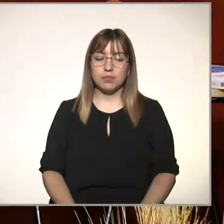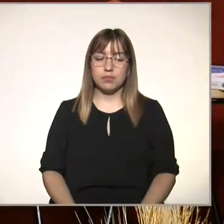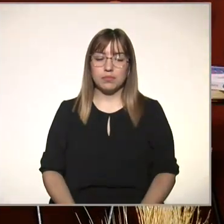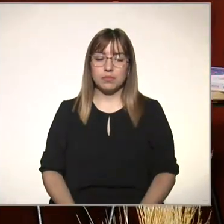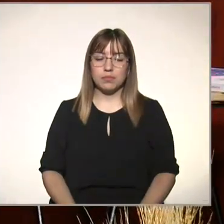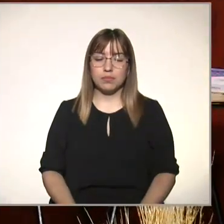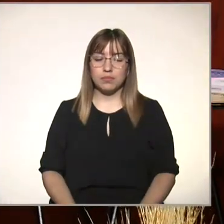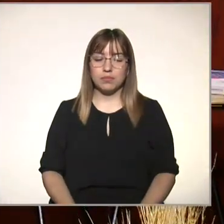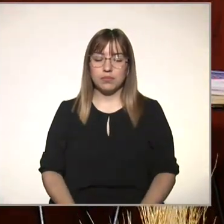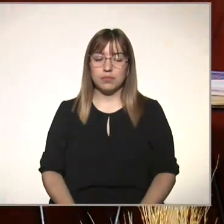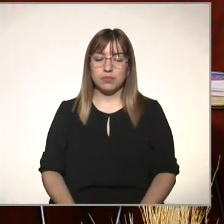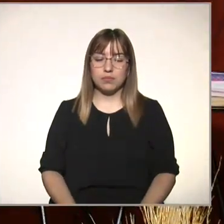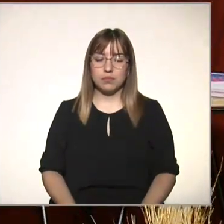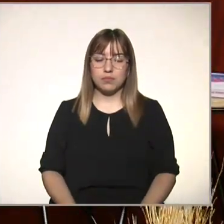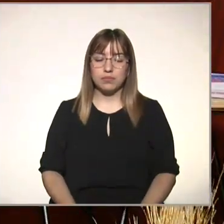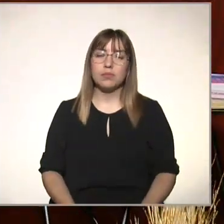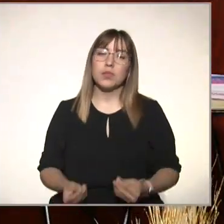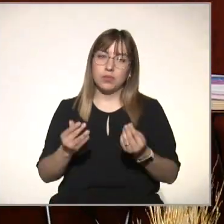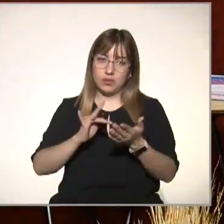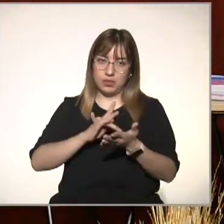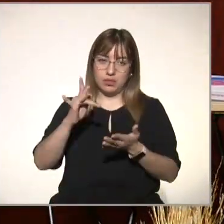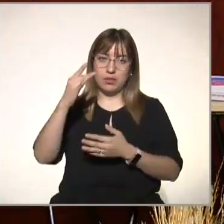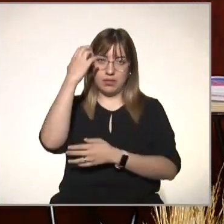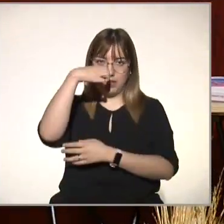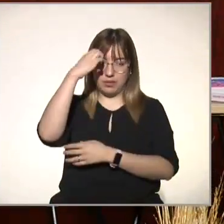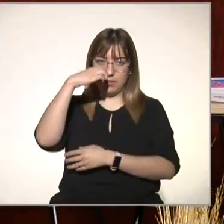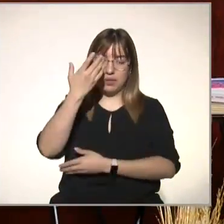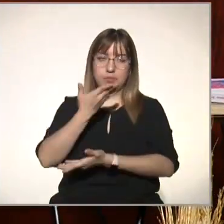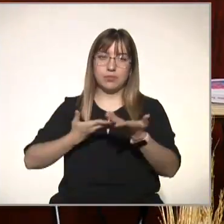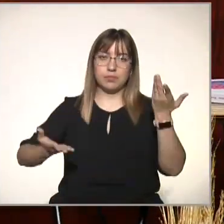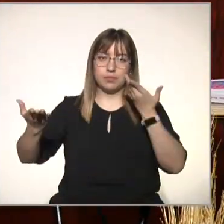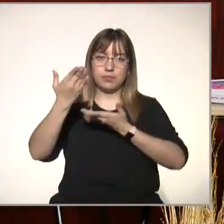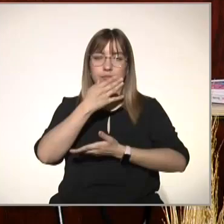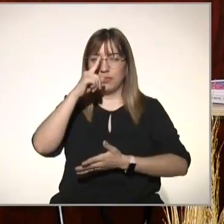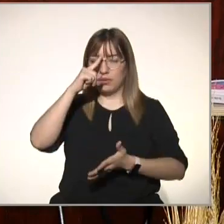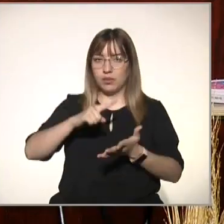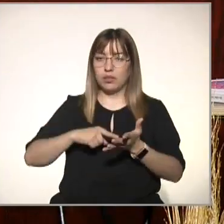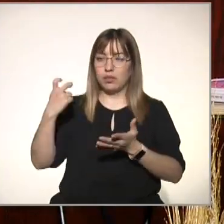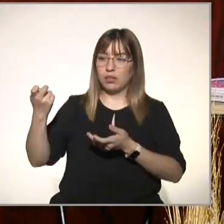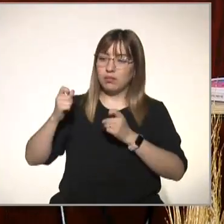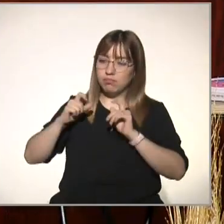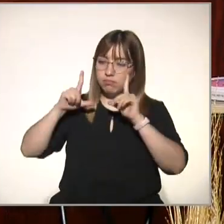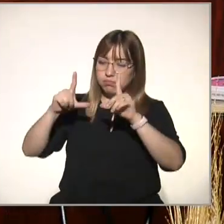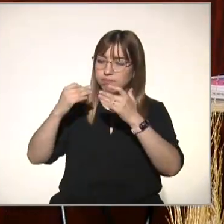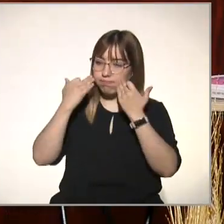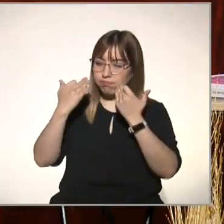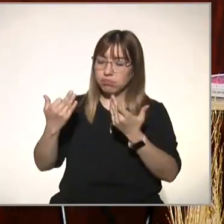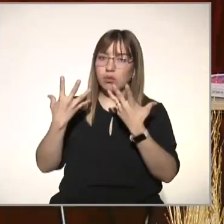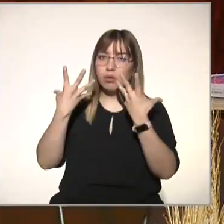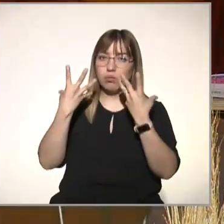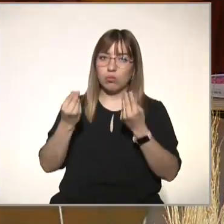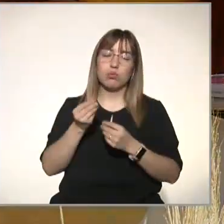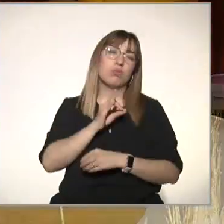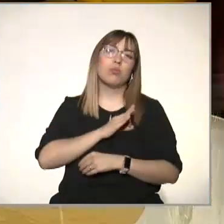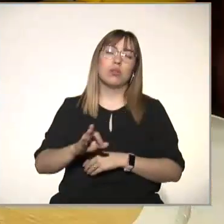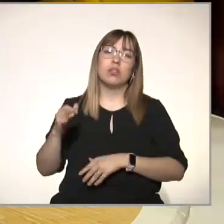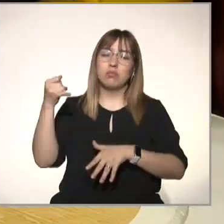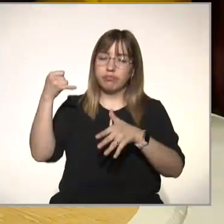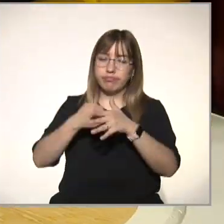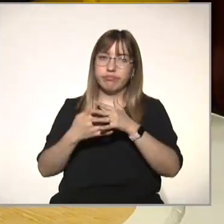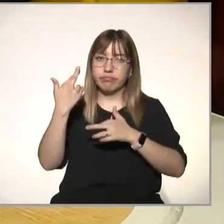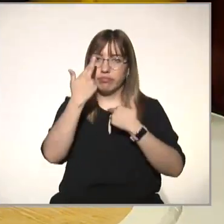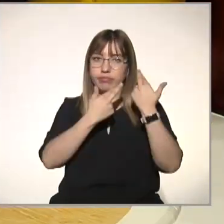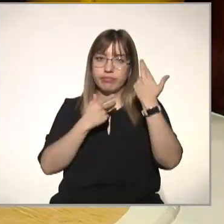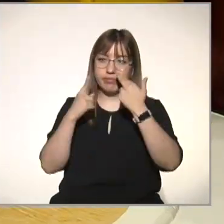De verdad que muchas gracias por compartirnos su experiencia, porque creo que es un testimonio que nos da mucho análisis. O sea, en primer lugar, estamos viendo una mujer adulta, ya